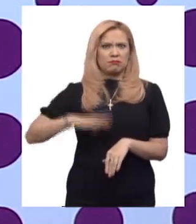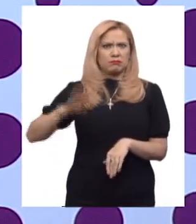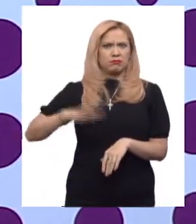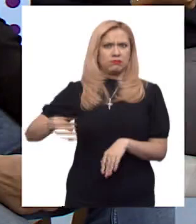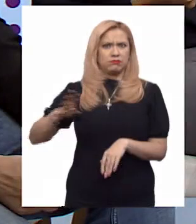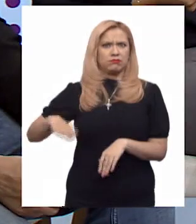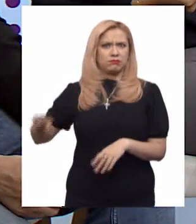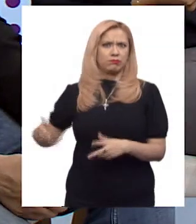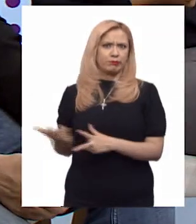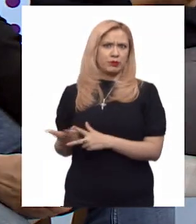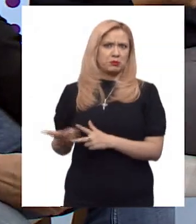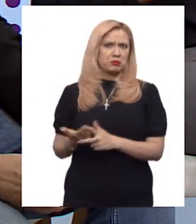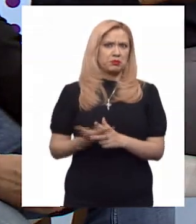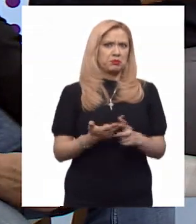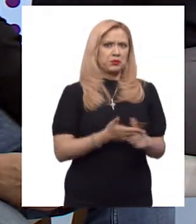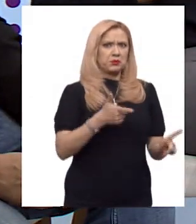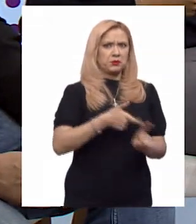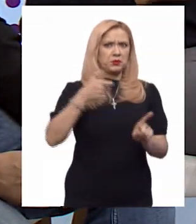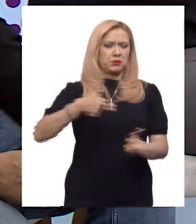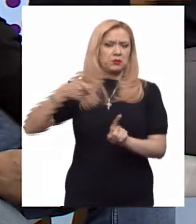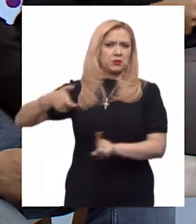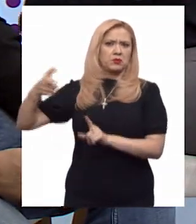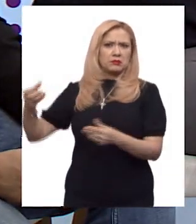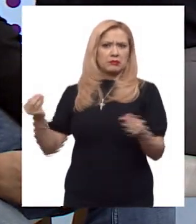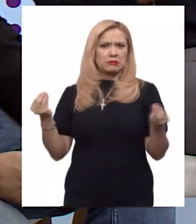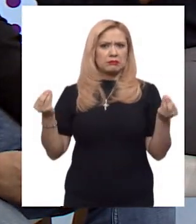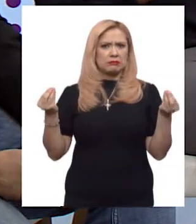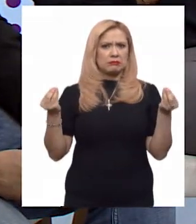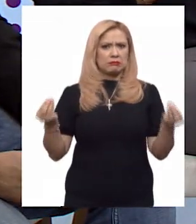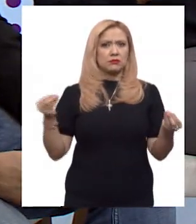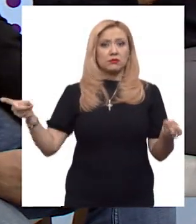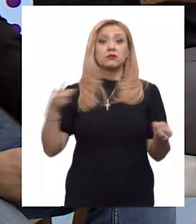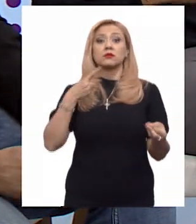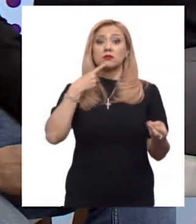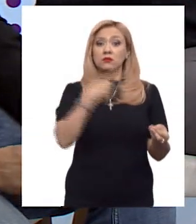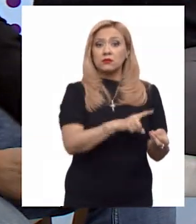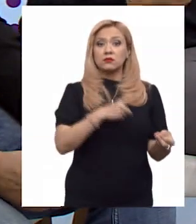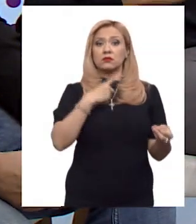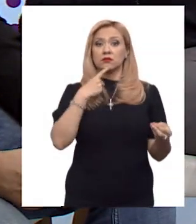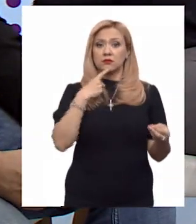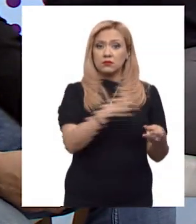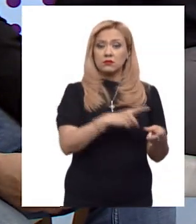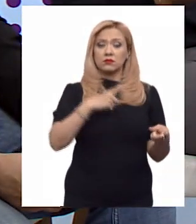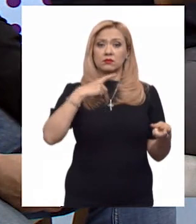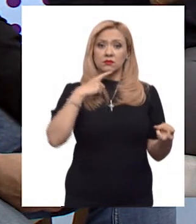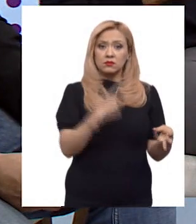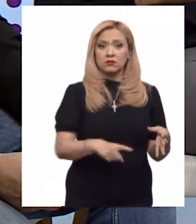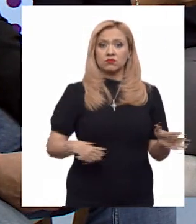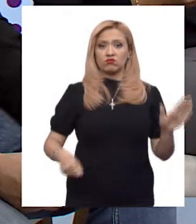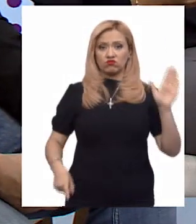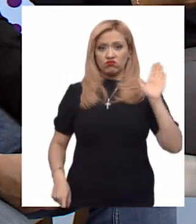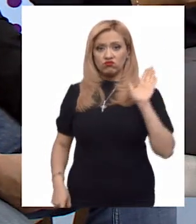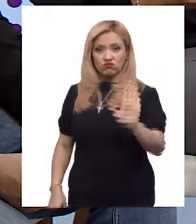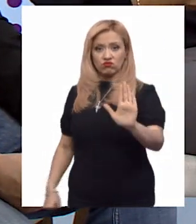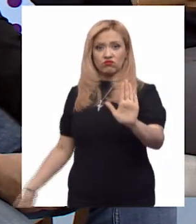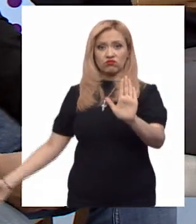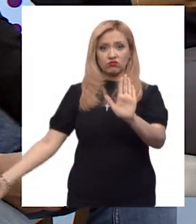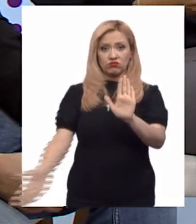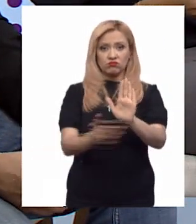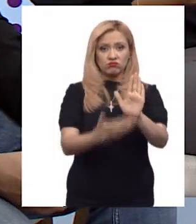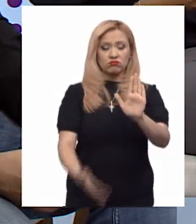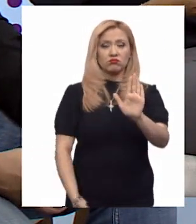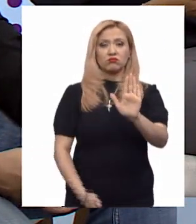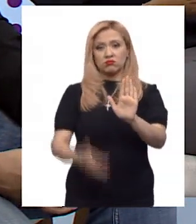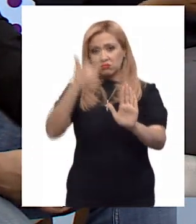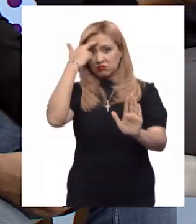de asesinatos a periodistas, ¿no? Y justo quienes son los que denuncian los actos de corrupción son aquellos que ponen la parte de la violación a derechos